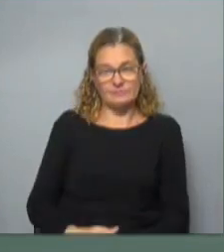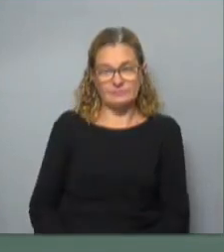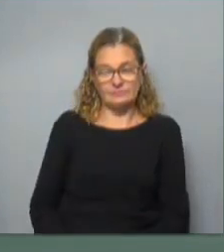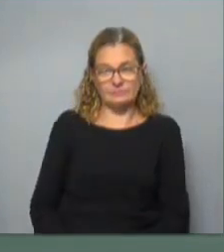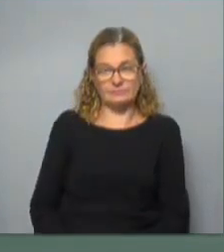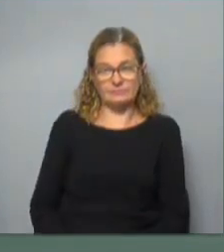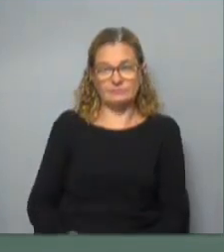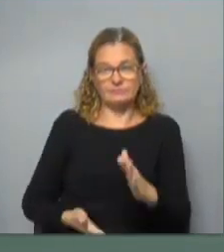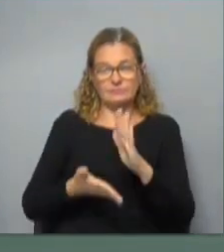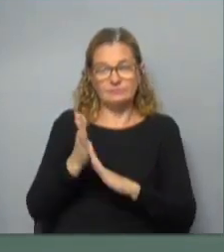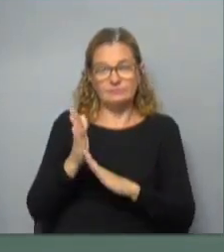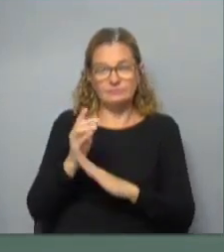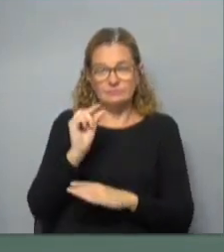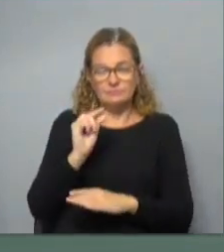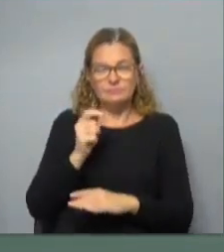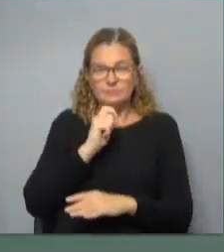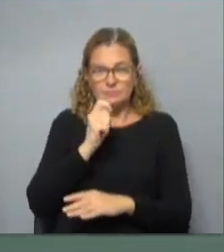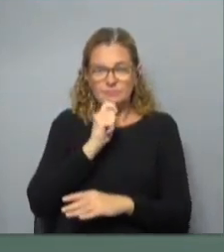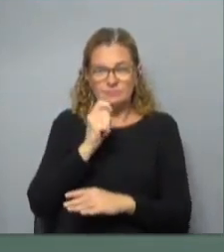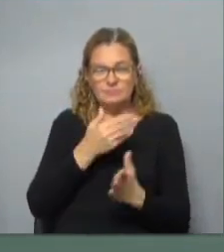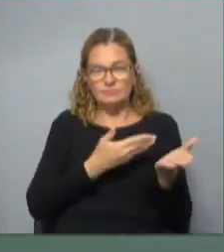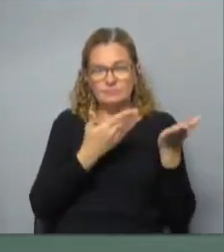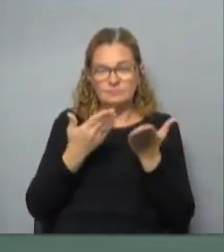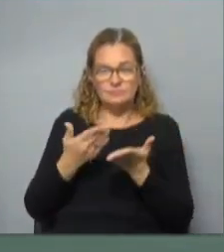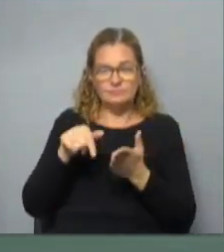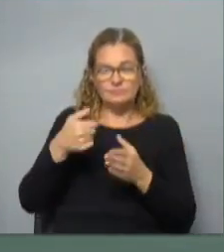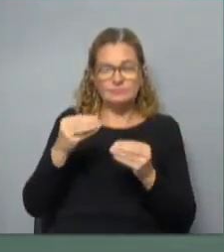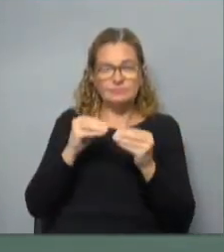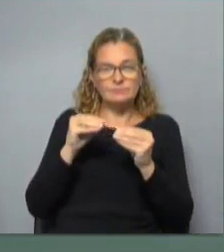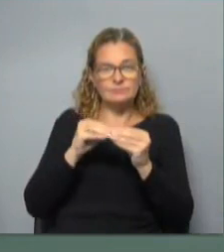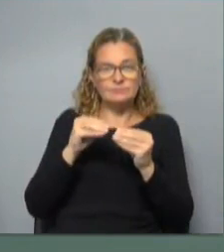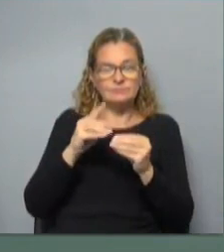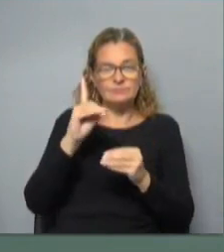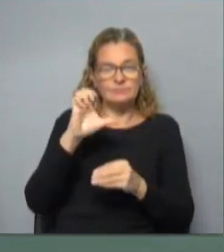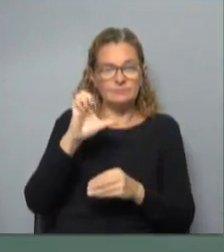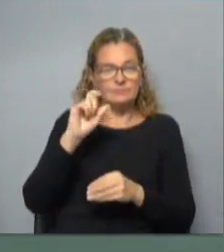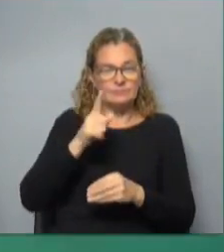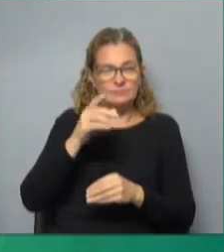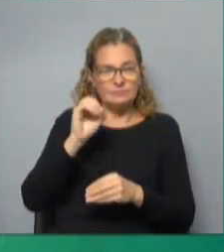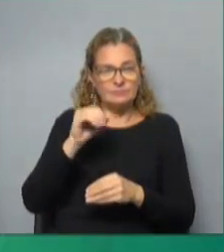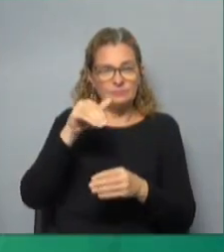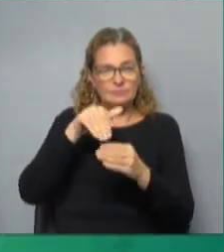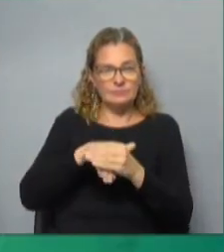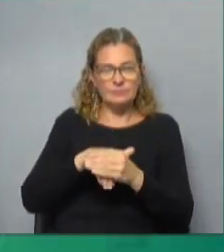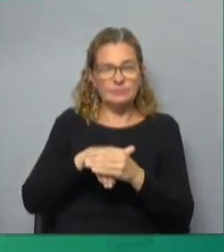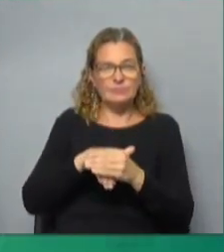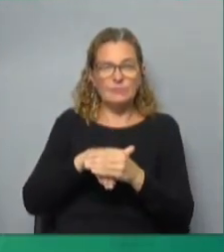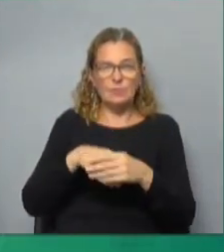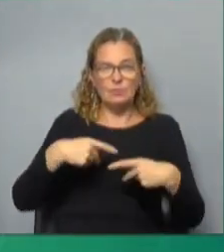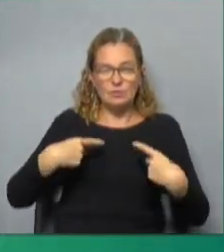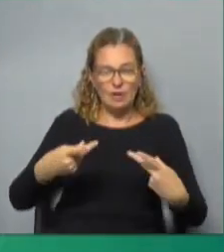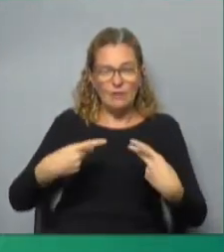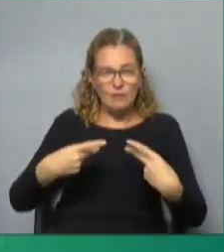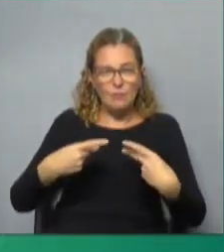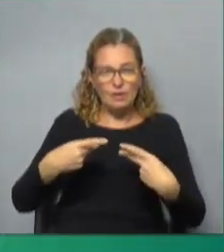bueno salimos afuera un ratito nuevamente y recibimos a otro de nuestros compañeros diego martín y en este caso vota a la mutual de futbolistas profesionales